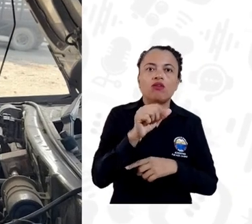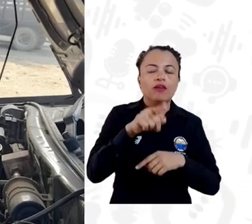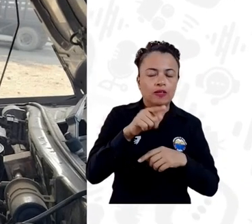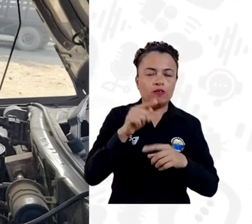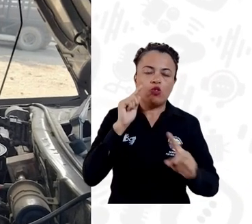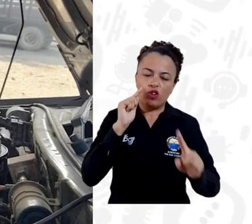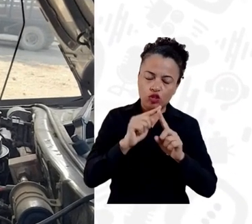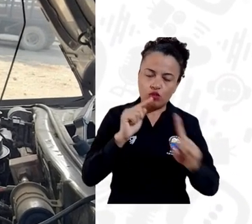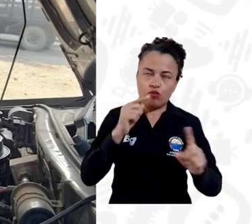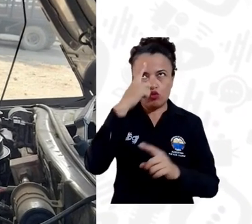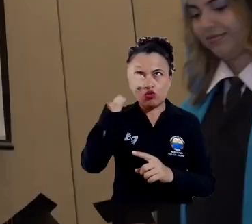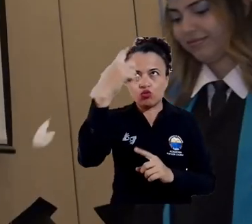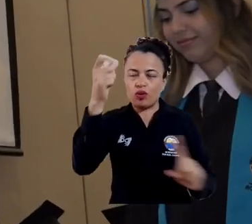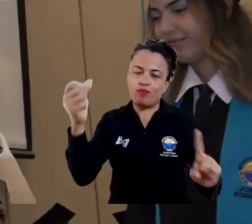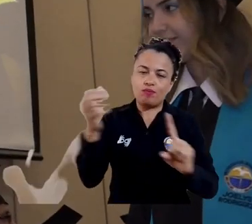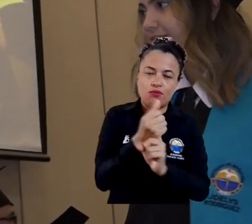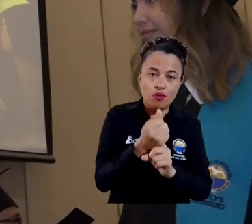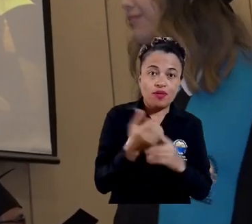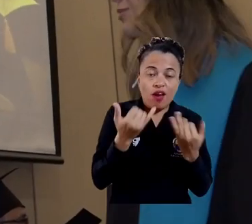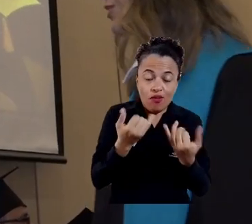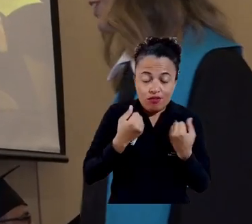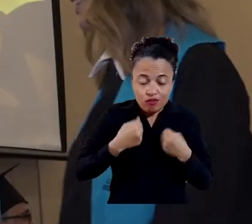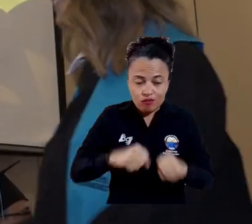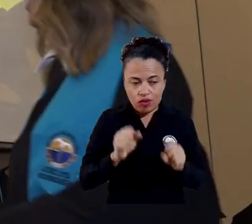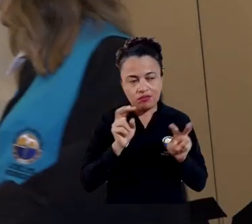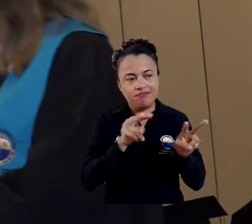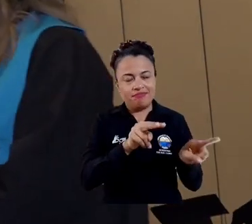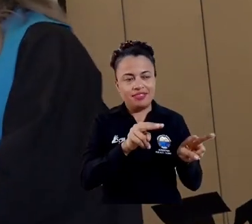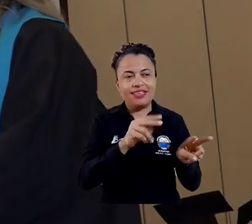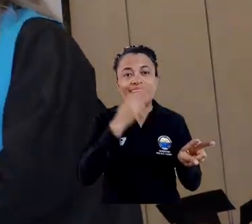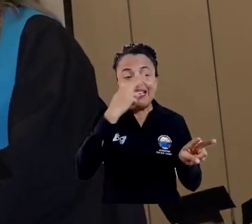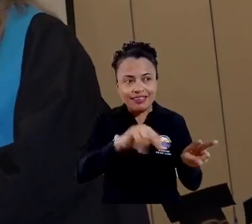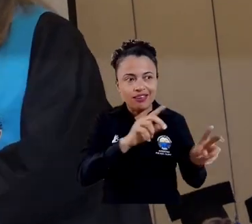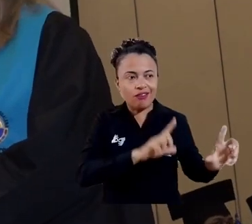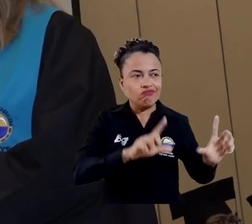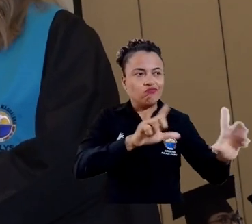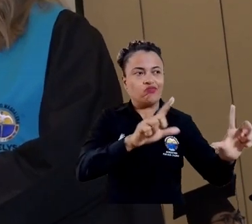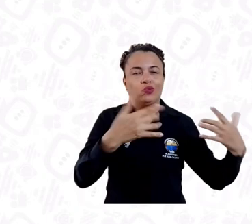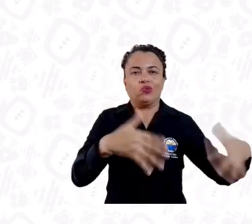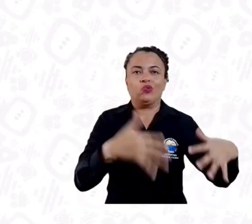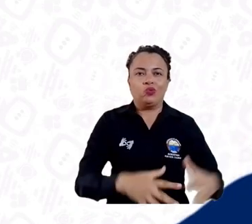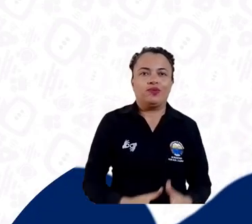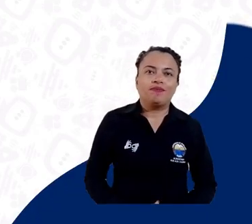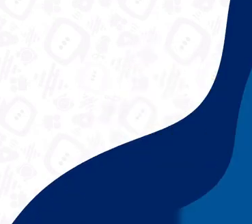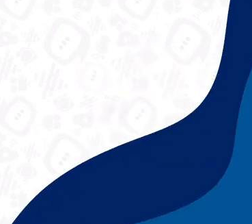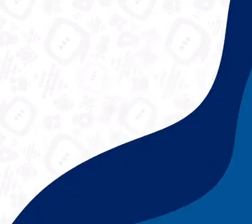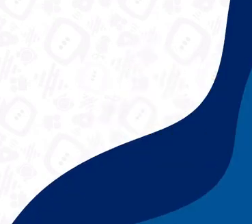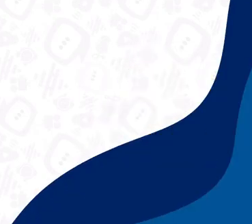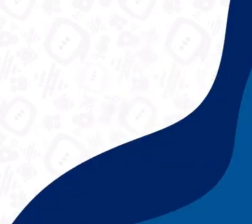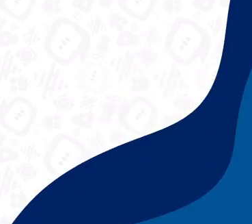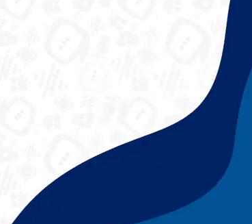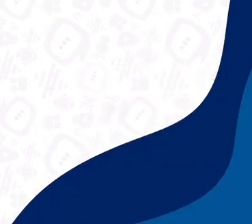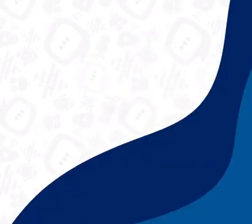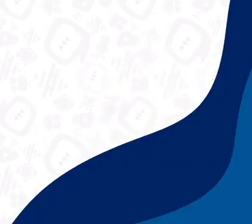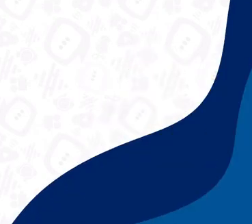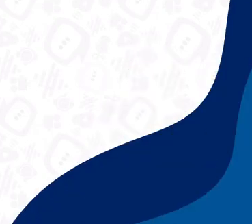mecánico, había materializado un sueño y ahora ve el reflejo de su esfuerzo en el diploma de Yoelis.